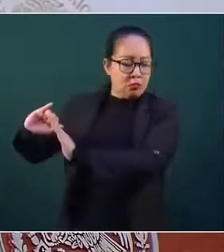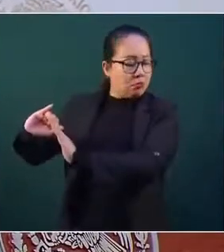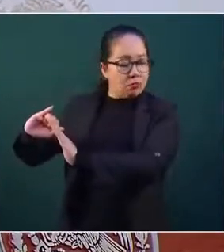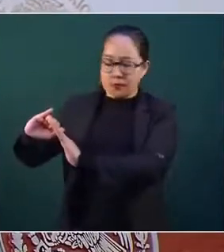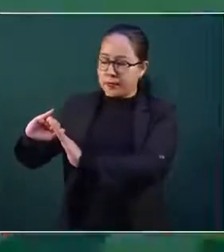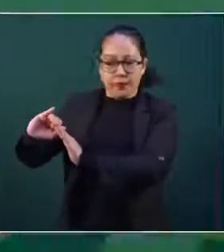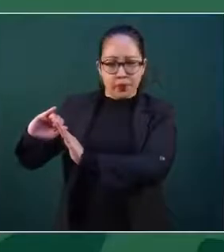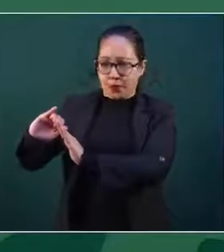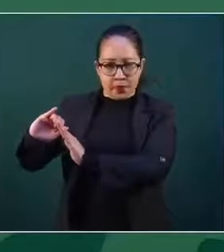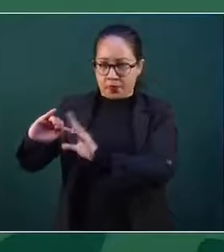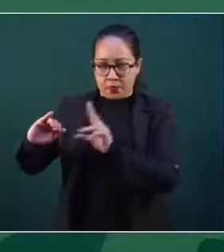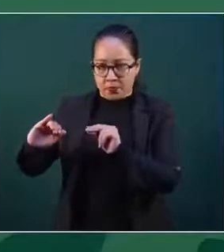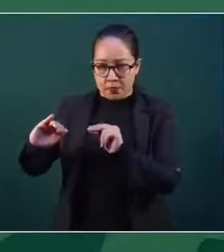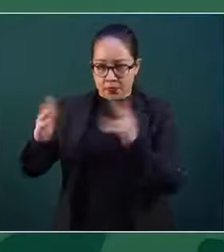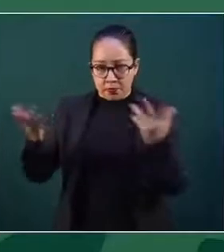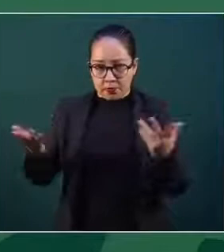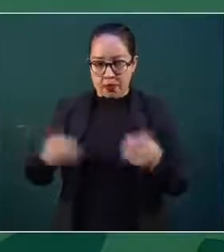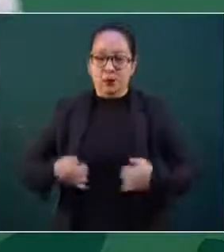privada.